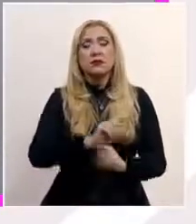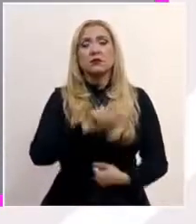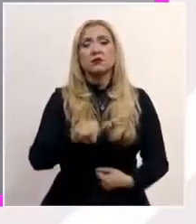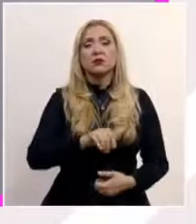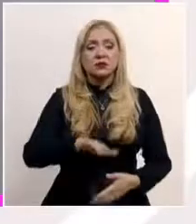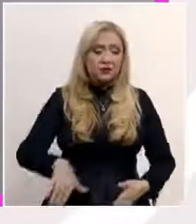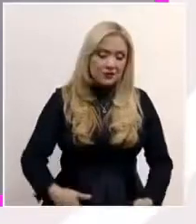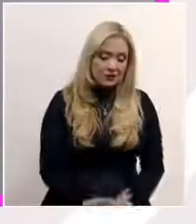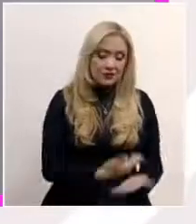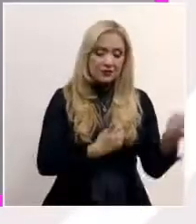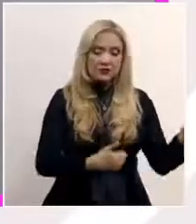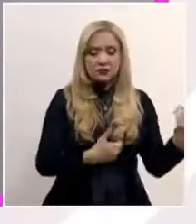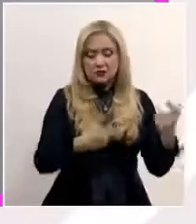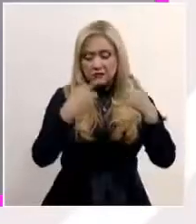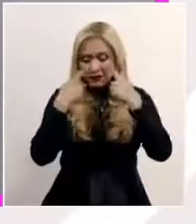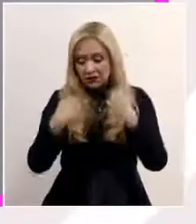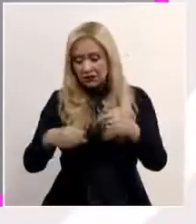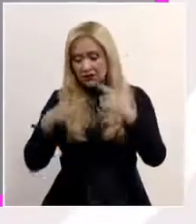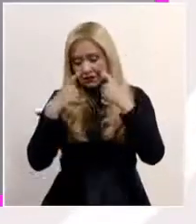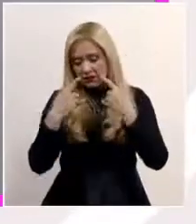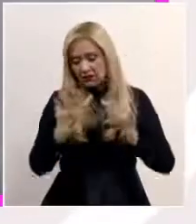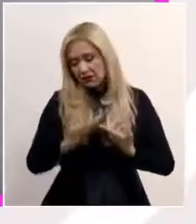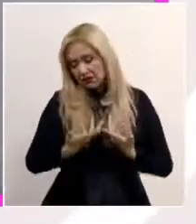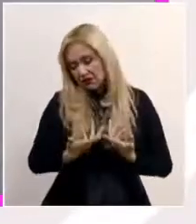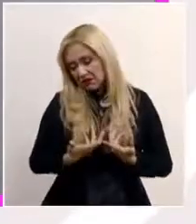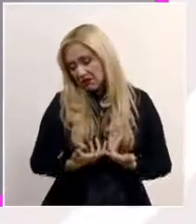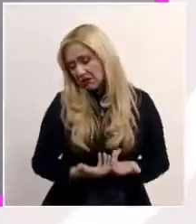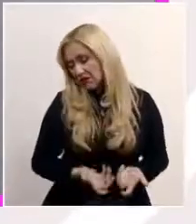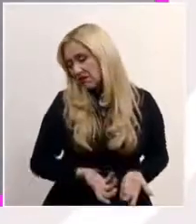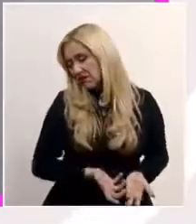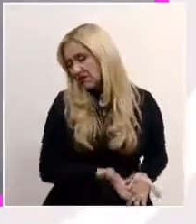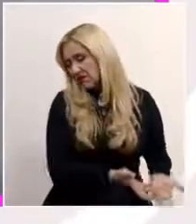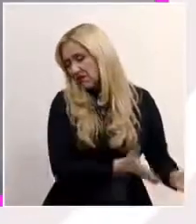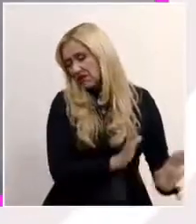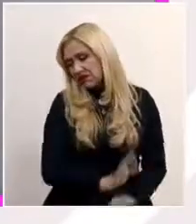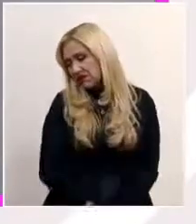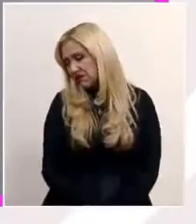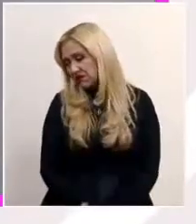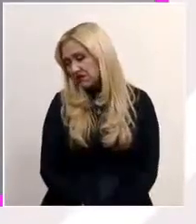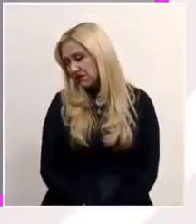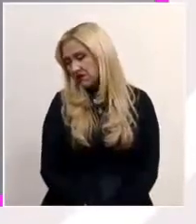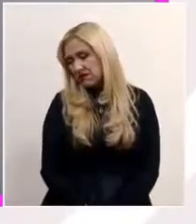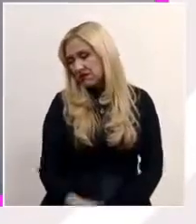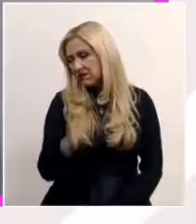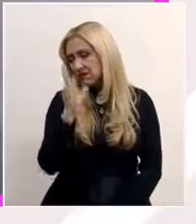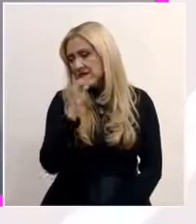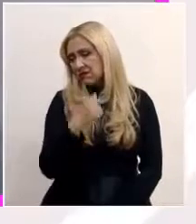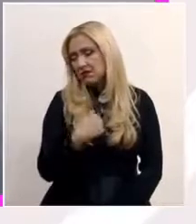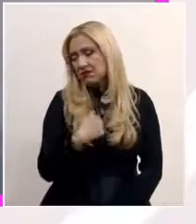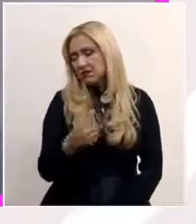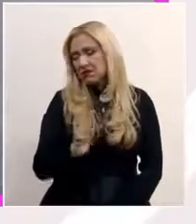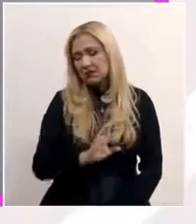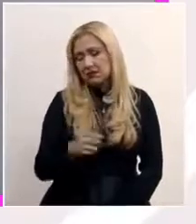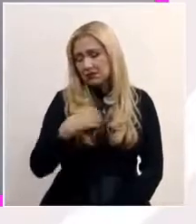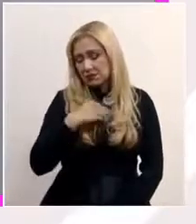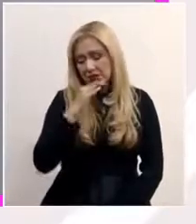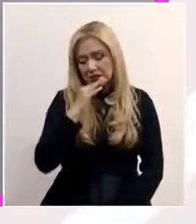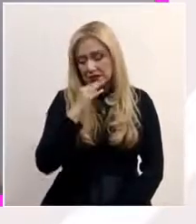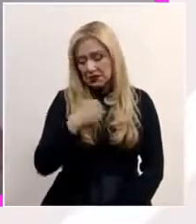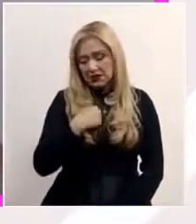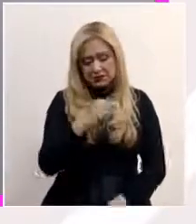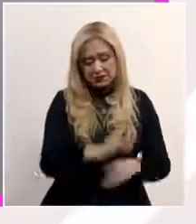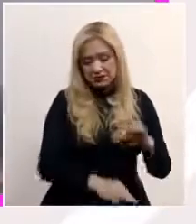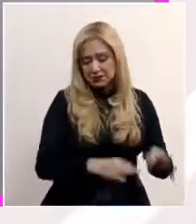depresión posparto, por ejemplo, o a no sentirse capaz de ejercer su maternidad, ¿no? O sea,